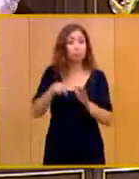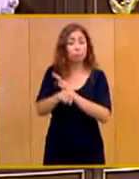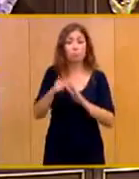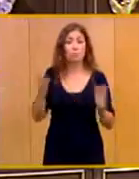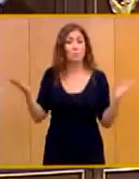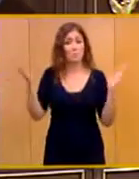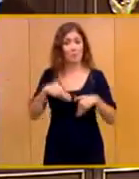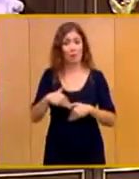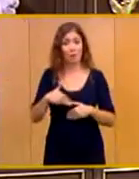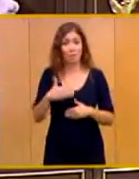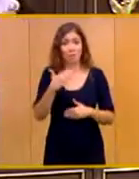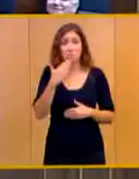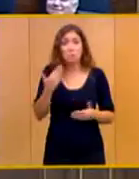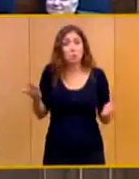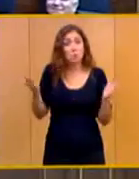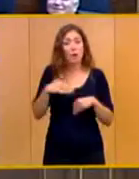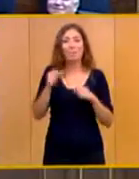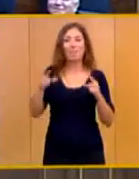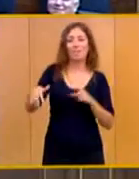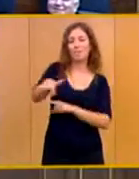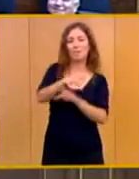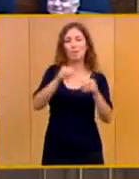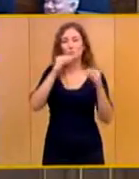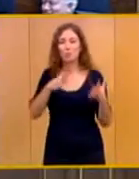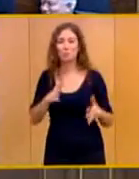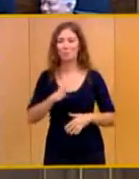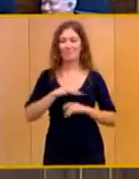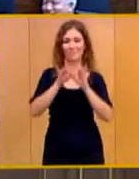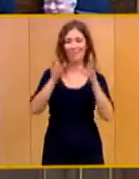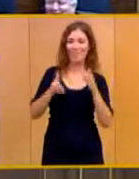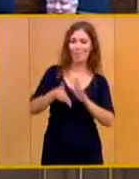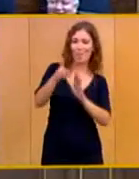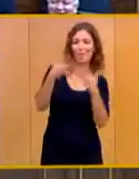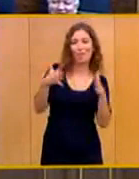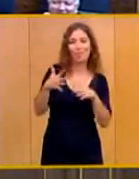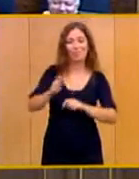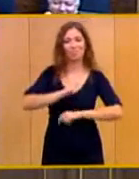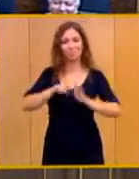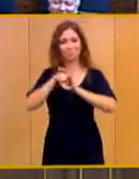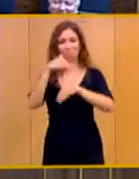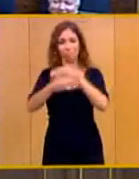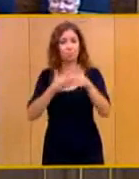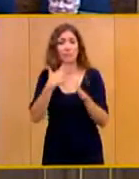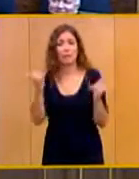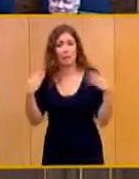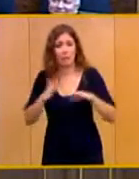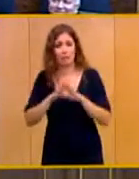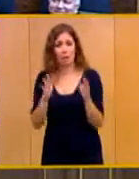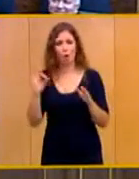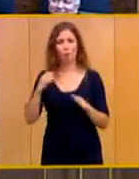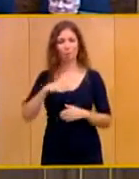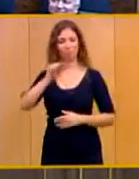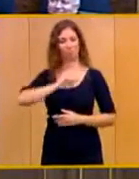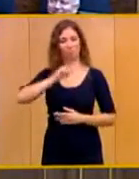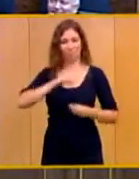posible crear el clima de certidumbre que sustenta el crecimiento, ni cuenta con la autoridad moral para